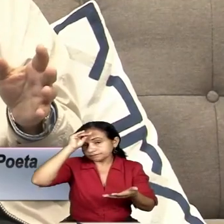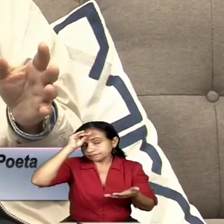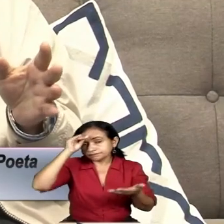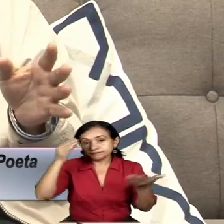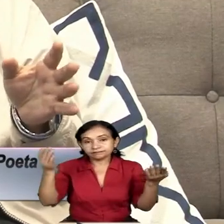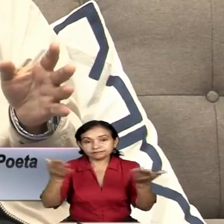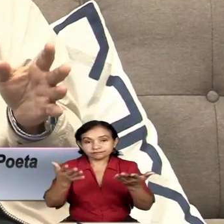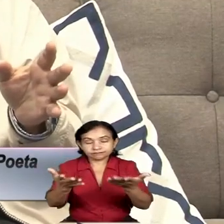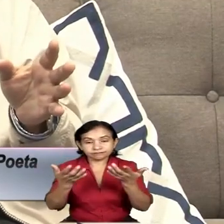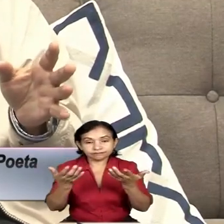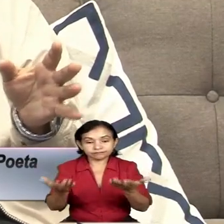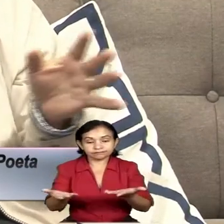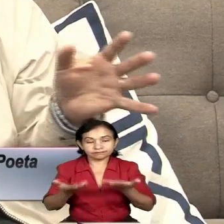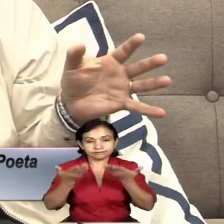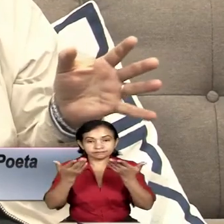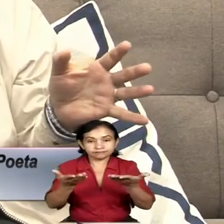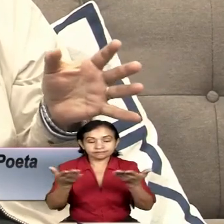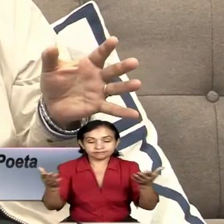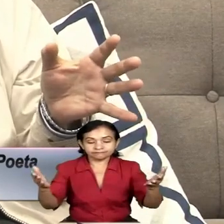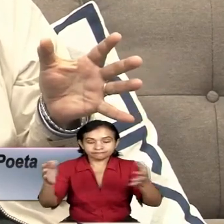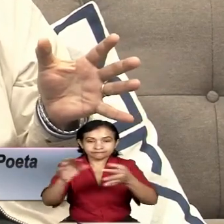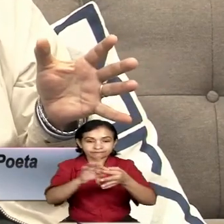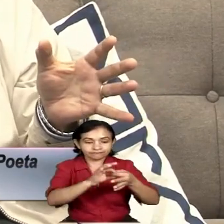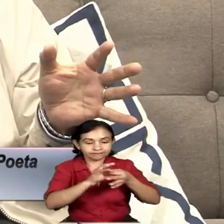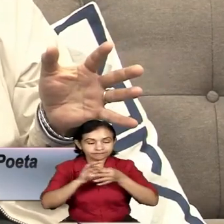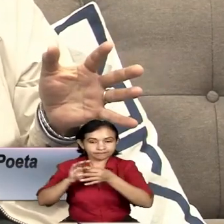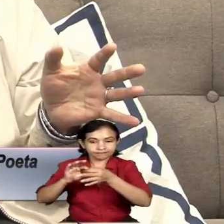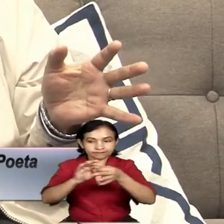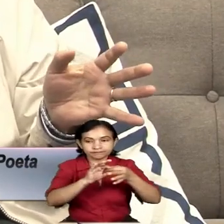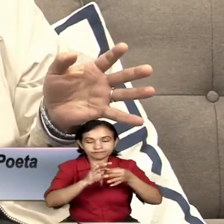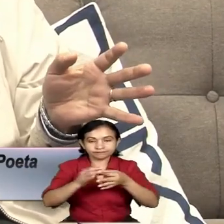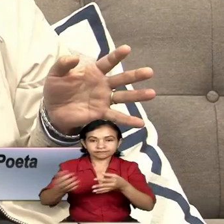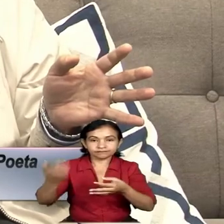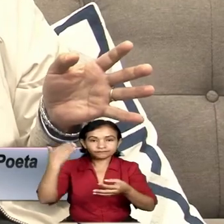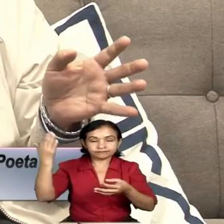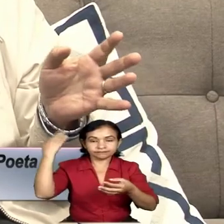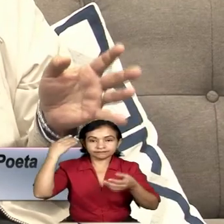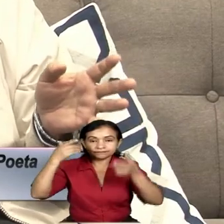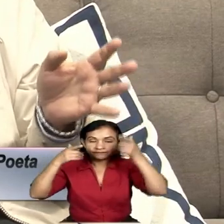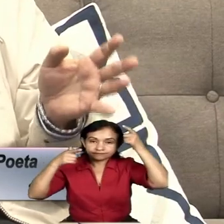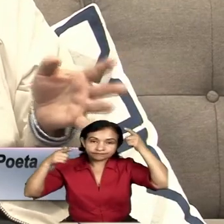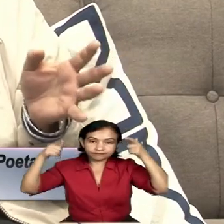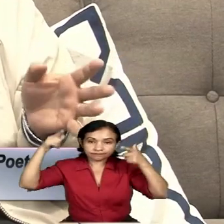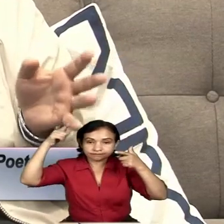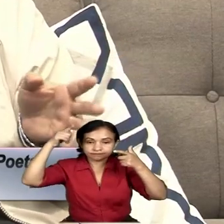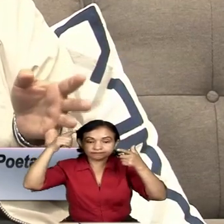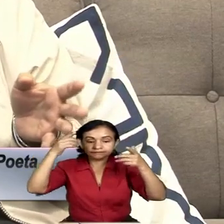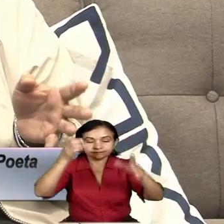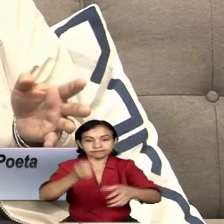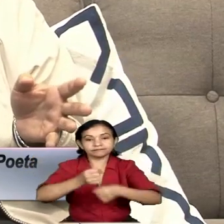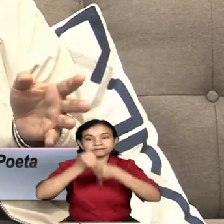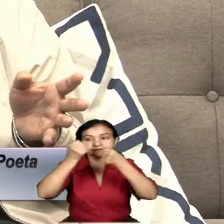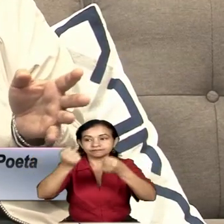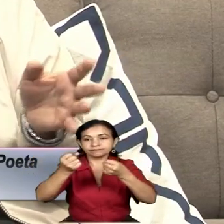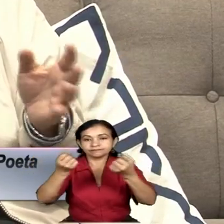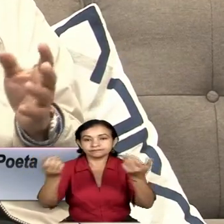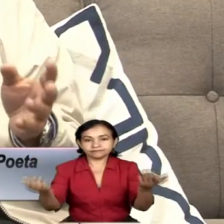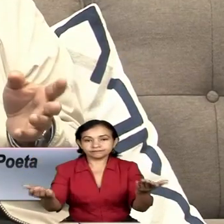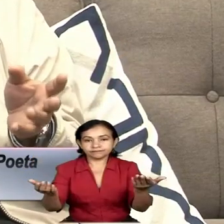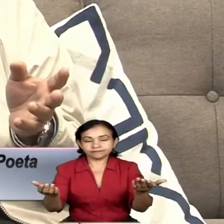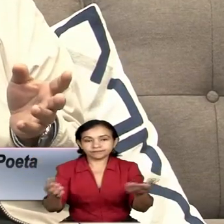han querido dar esa unidad de historia que el sandinismo ha tratado de ir rescatando. Y